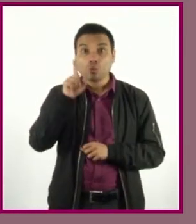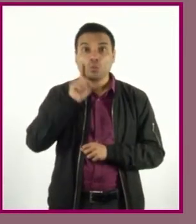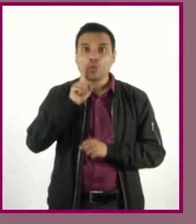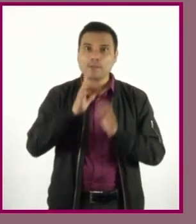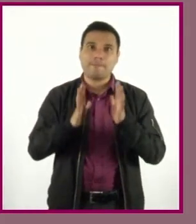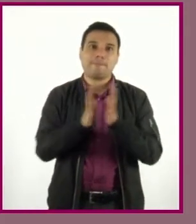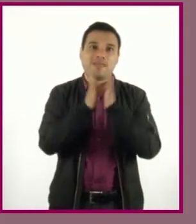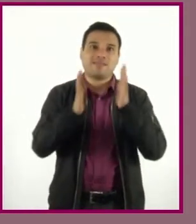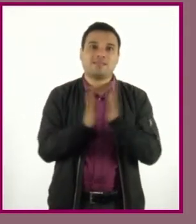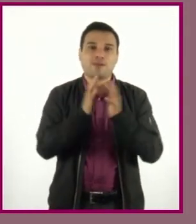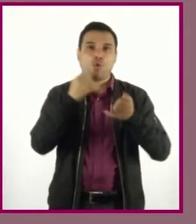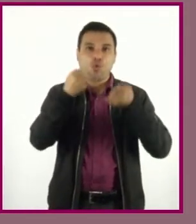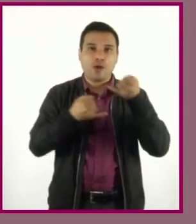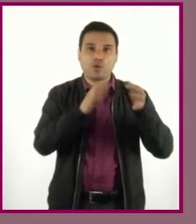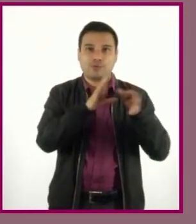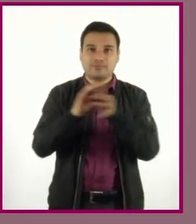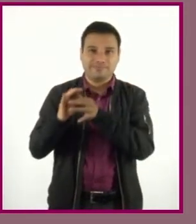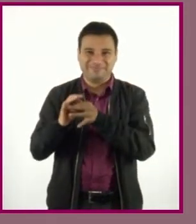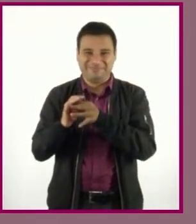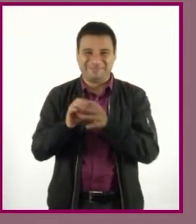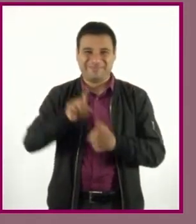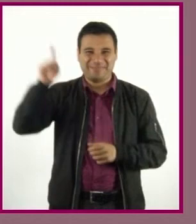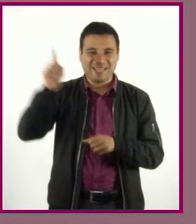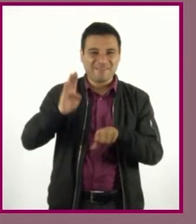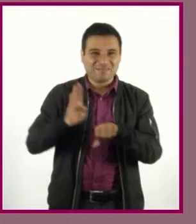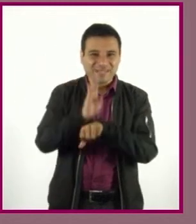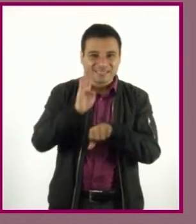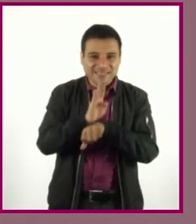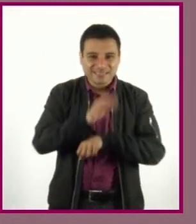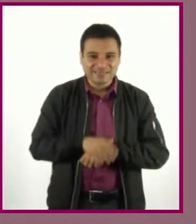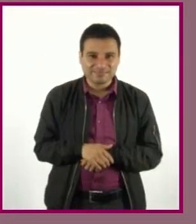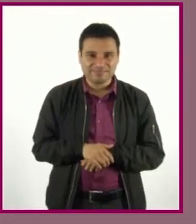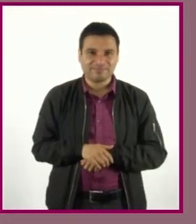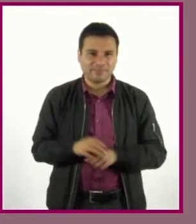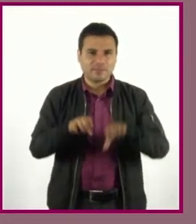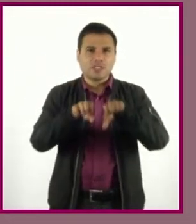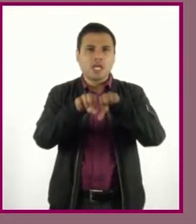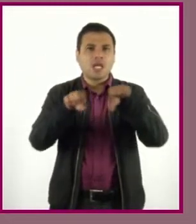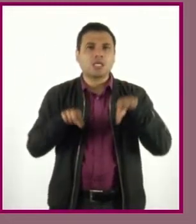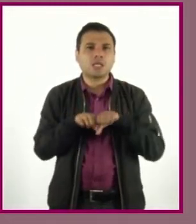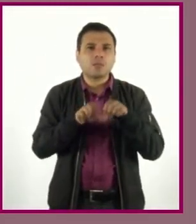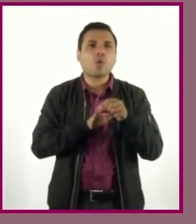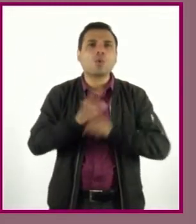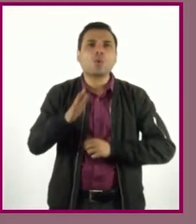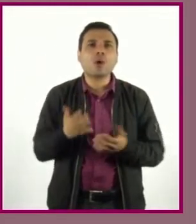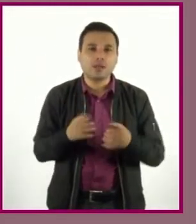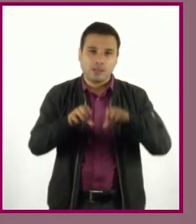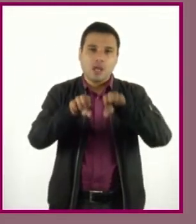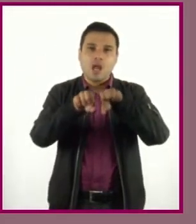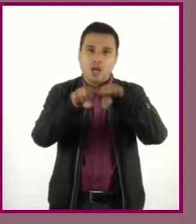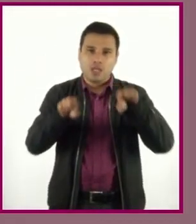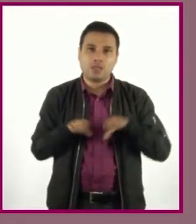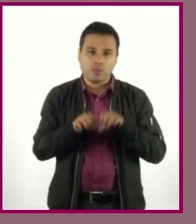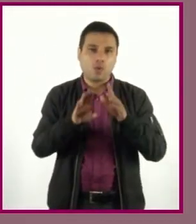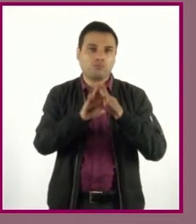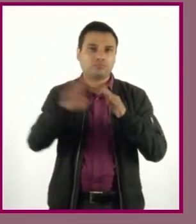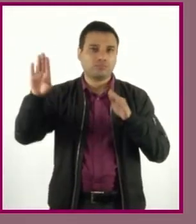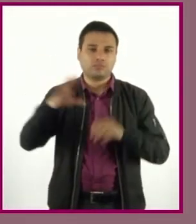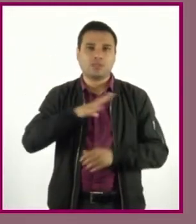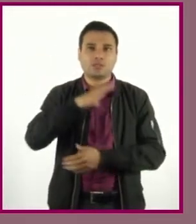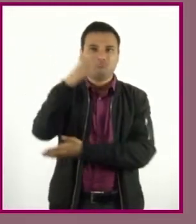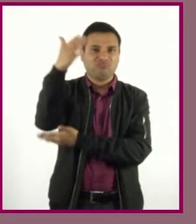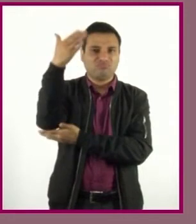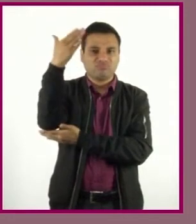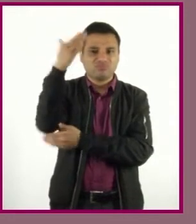Juegos Olímpicos de Río 2016, como parte del equipo de atletas refugiados, representados por la bandera